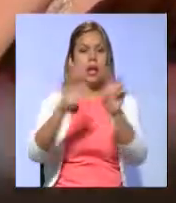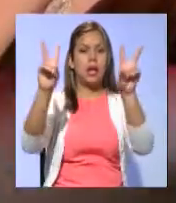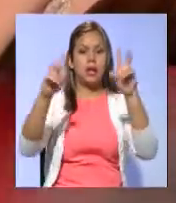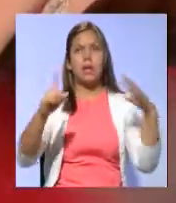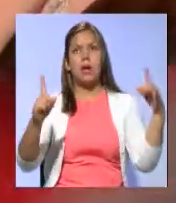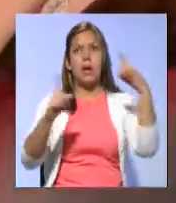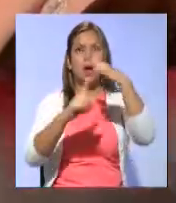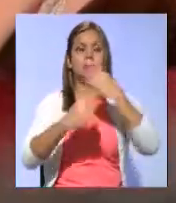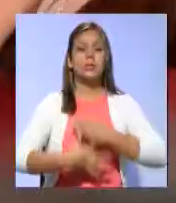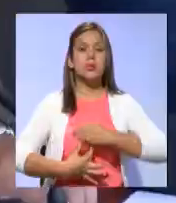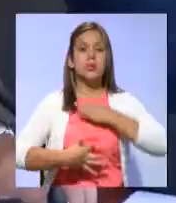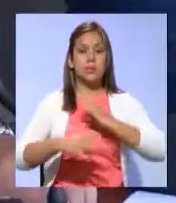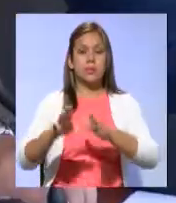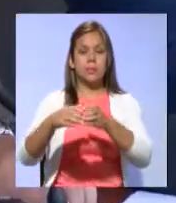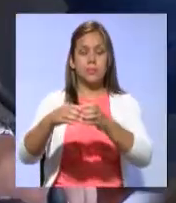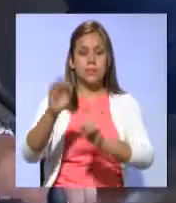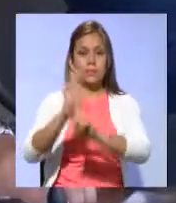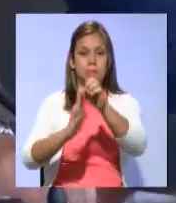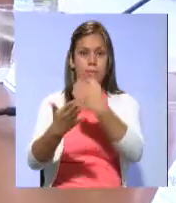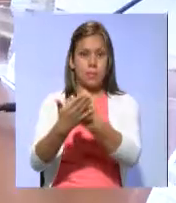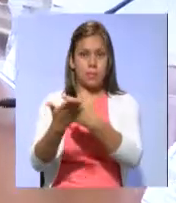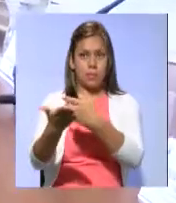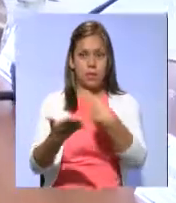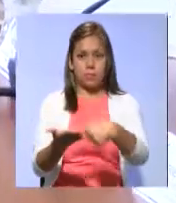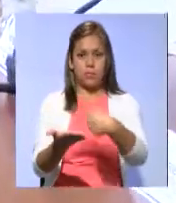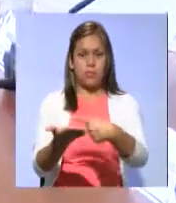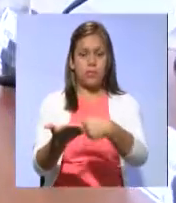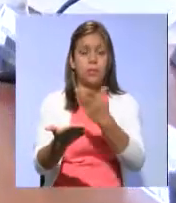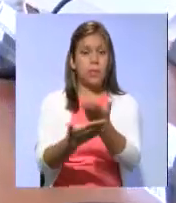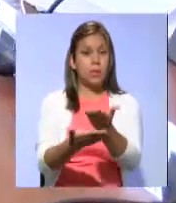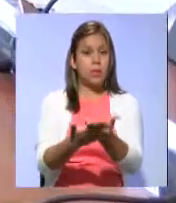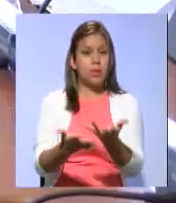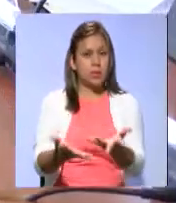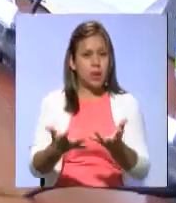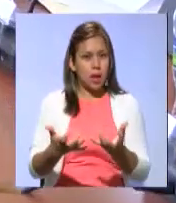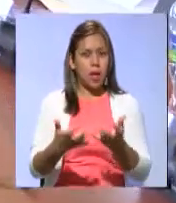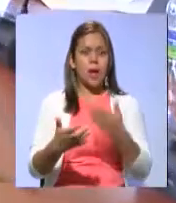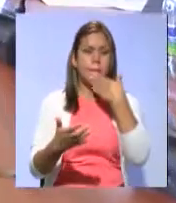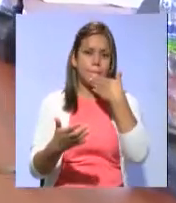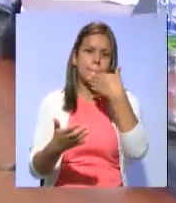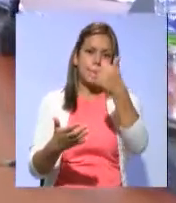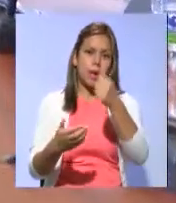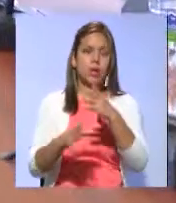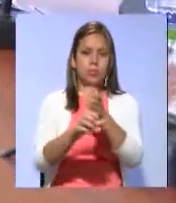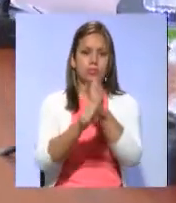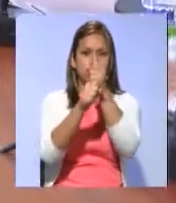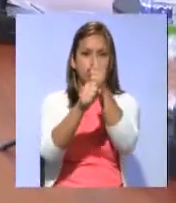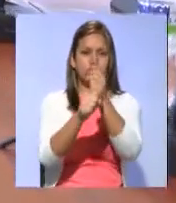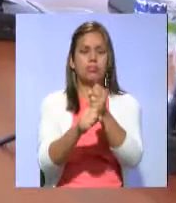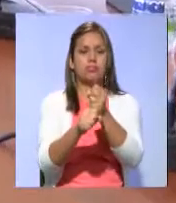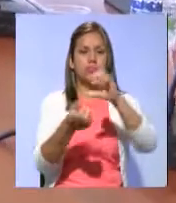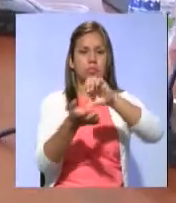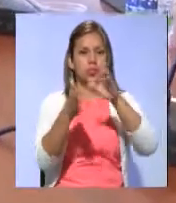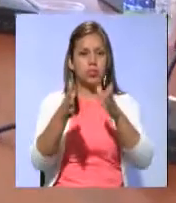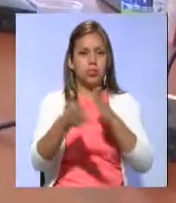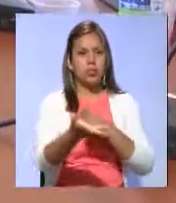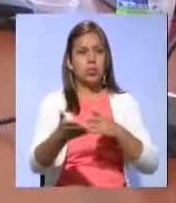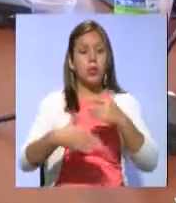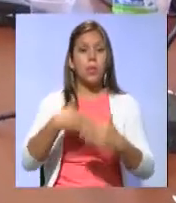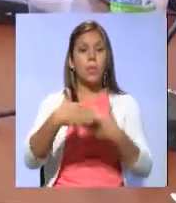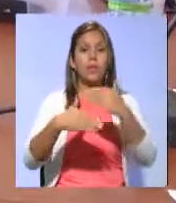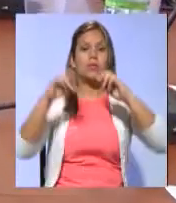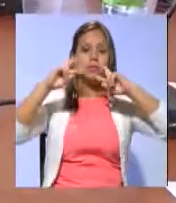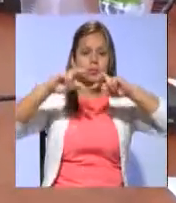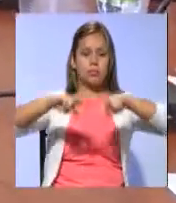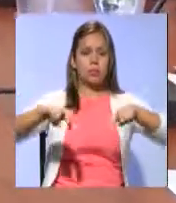Civil tratado en la Comisión de Desarrollo Económico, una propuesta que busca mejorar las condiciones de seguridad de los usuarios y los procesos de